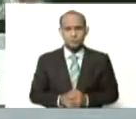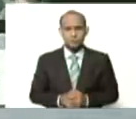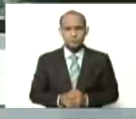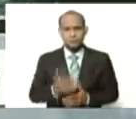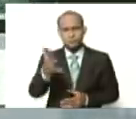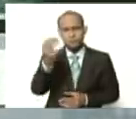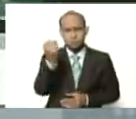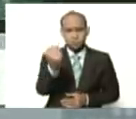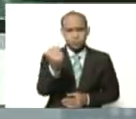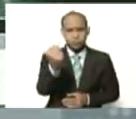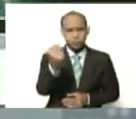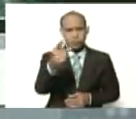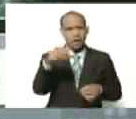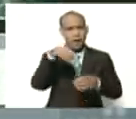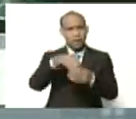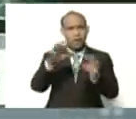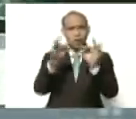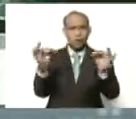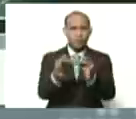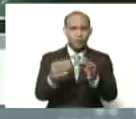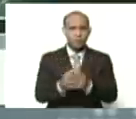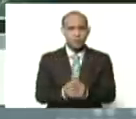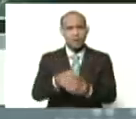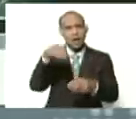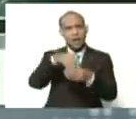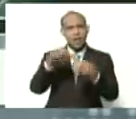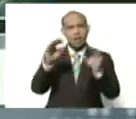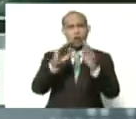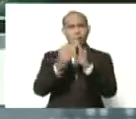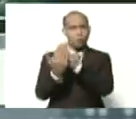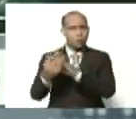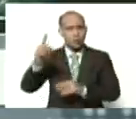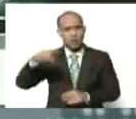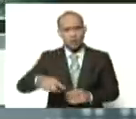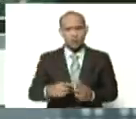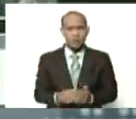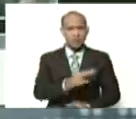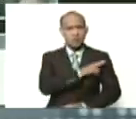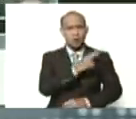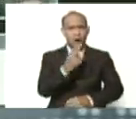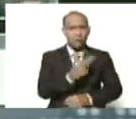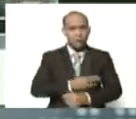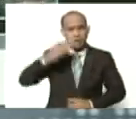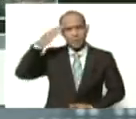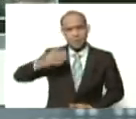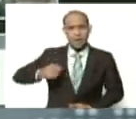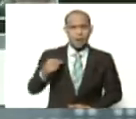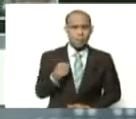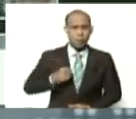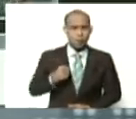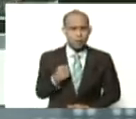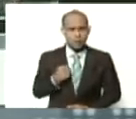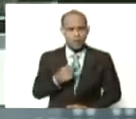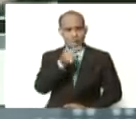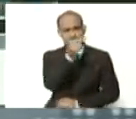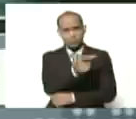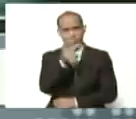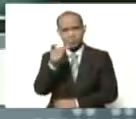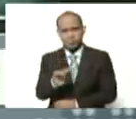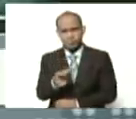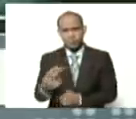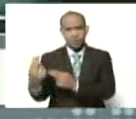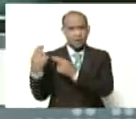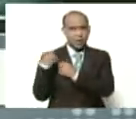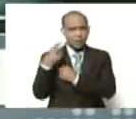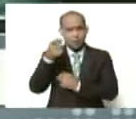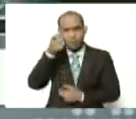Apretar la mano en la familia, apretar la mano en la comunidad. Y a las fuerzas militares, policiales y civiles encargadas